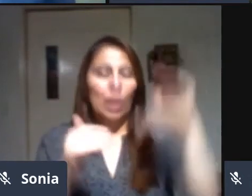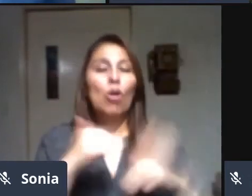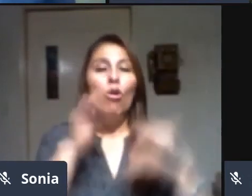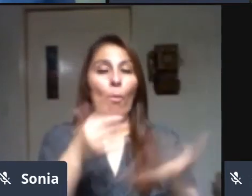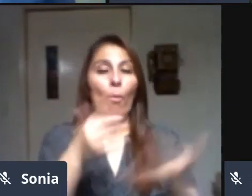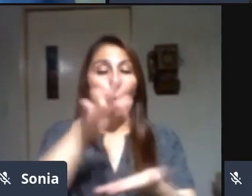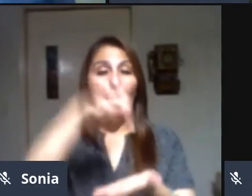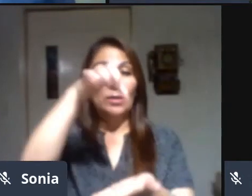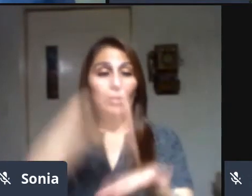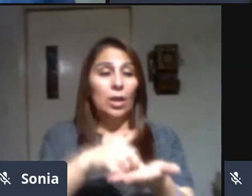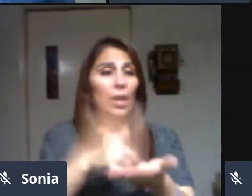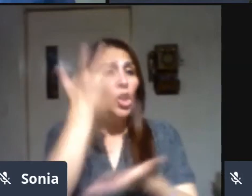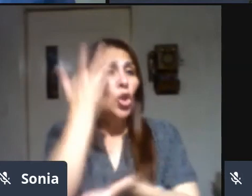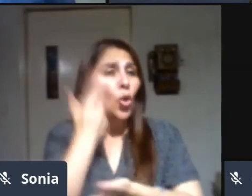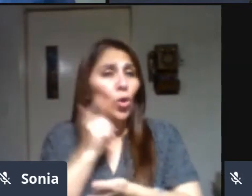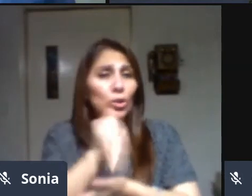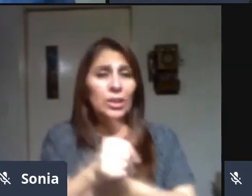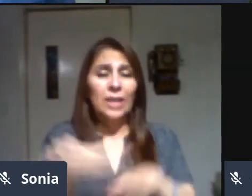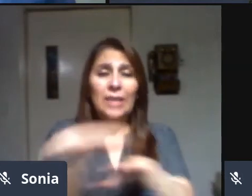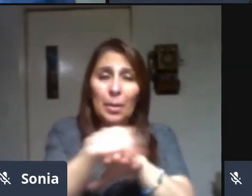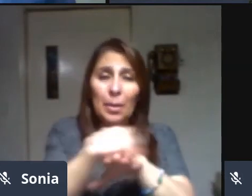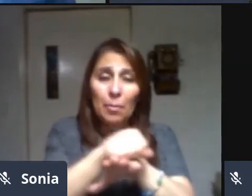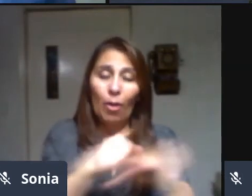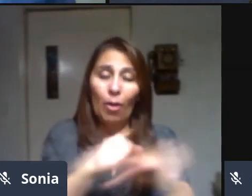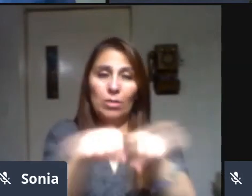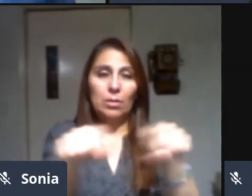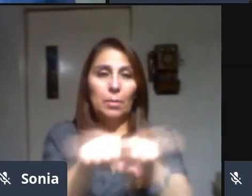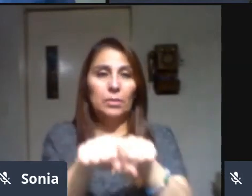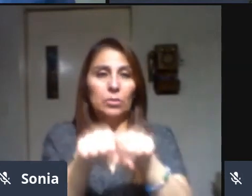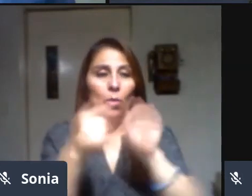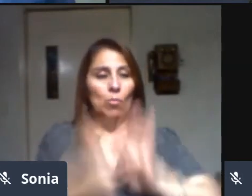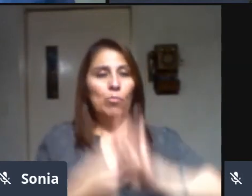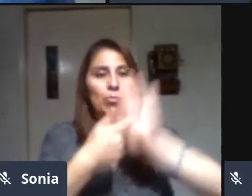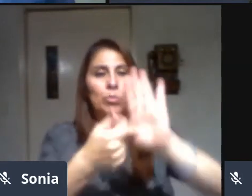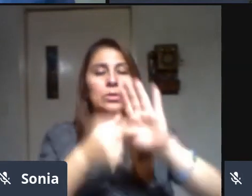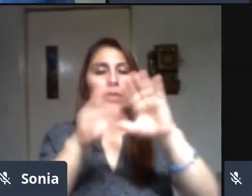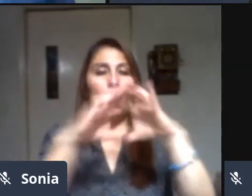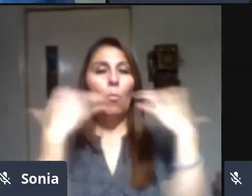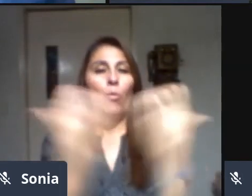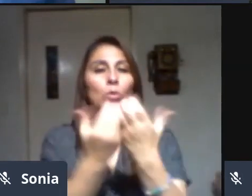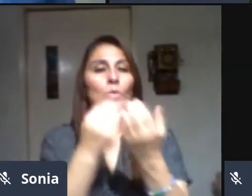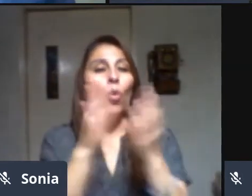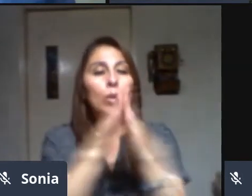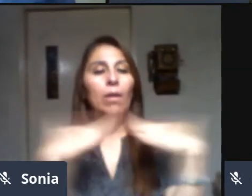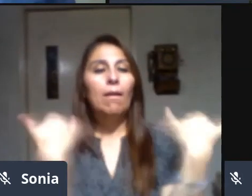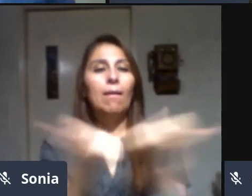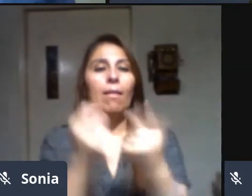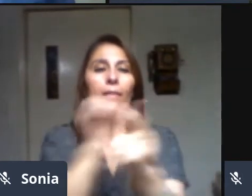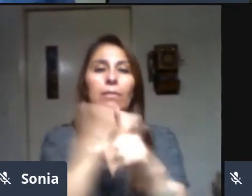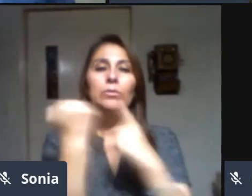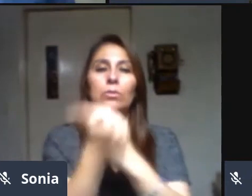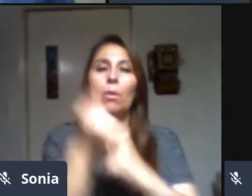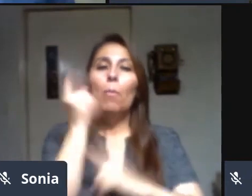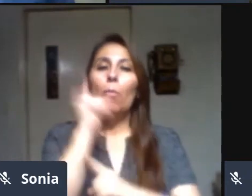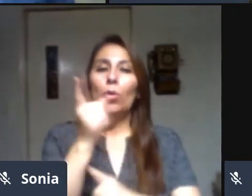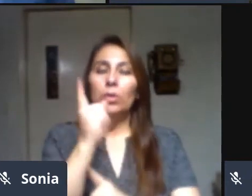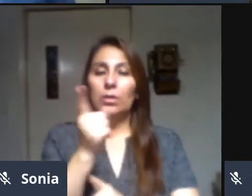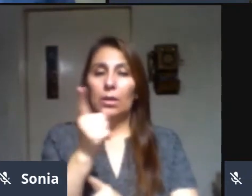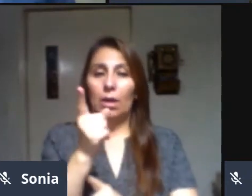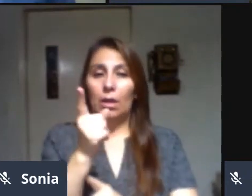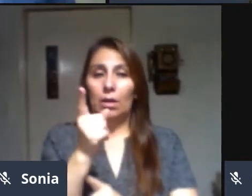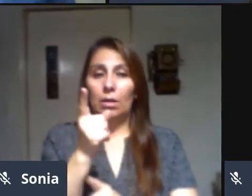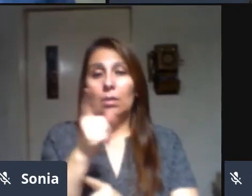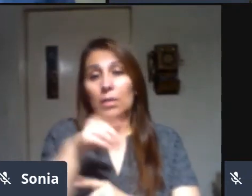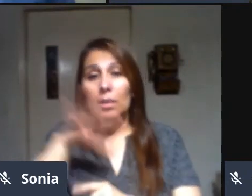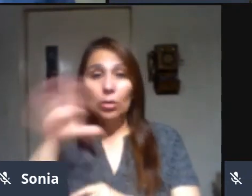particular a un mundo una realidad social y política para la cual quienes nos escuchamos